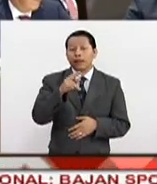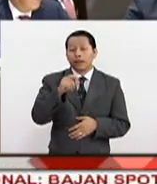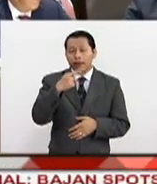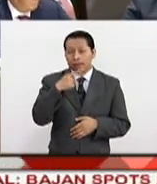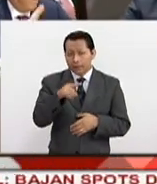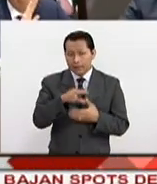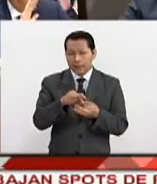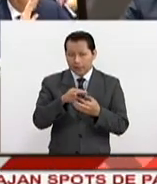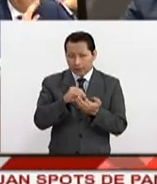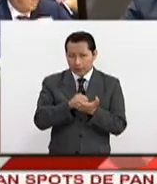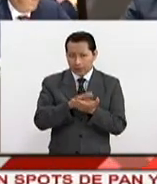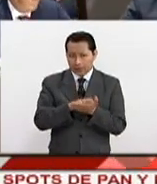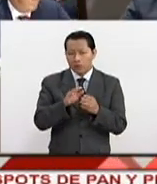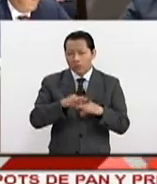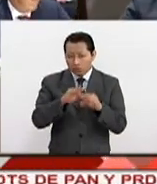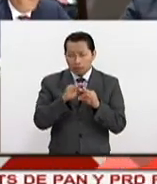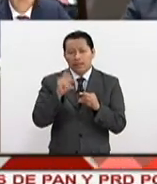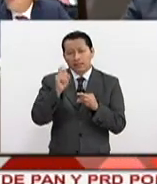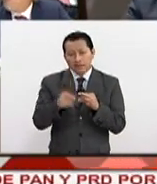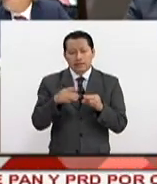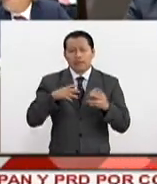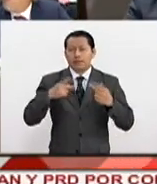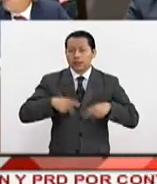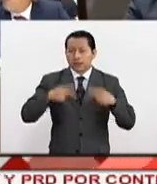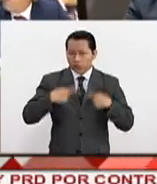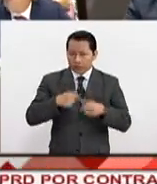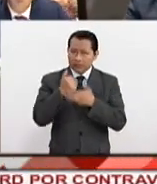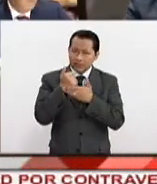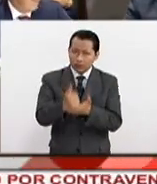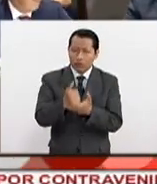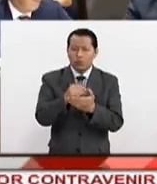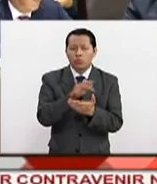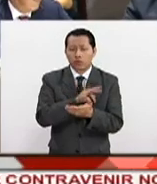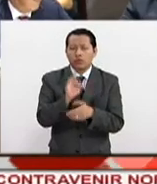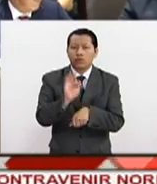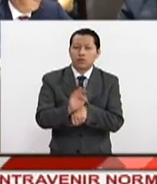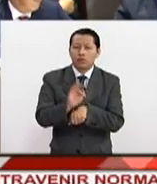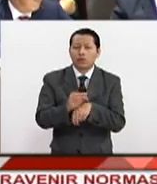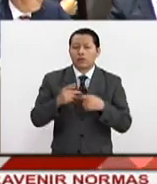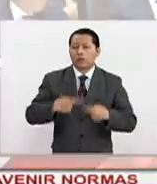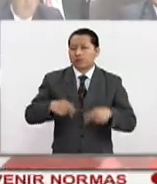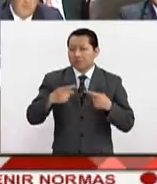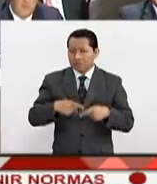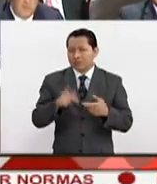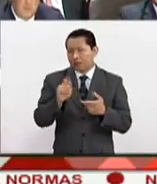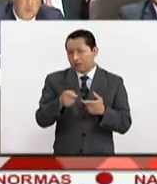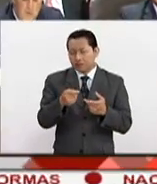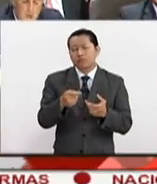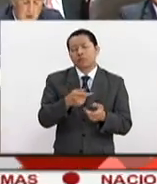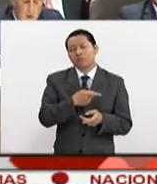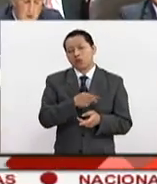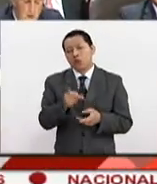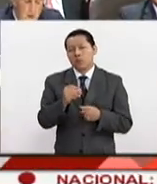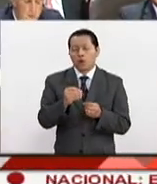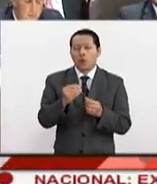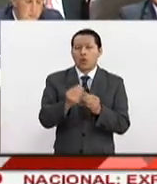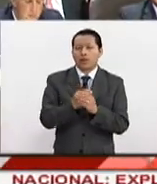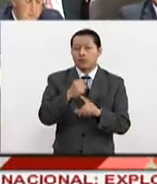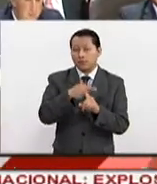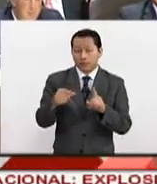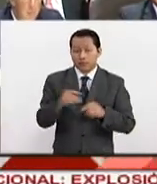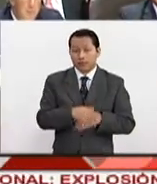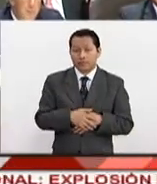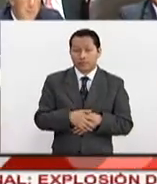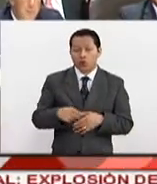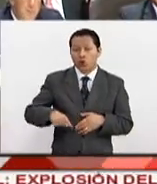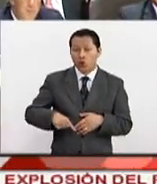medidas reales de alivio fiscal a los damnificados para proteger a las clases populares y medias. Nunca antes también un gobierno